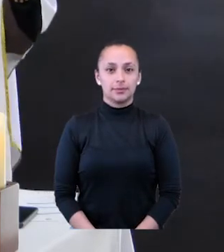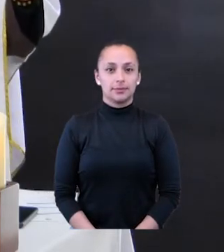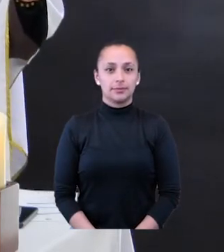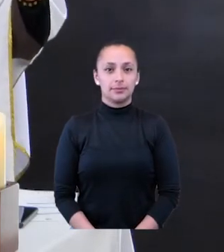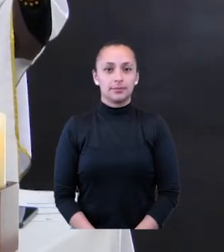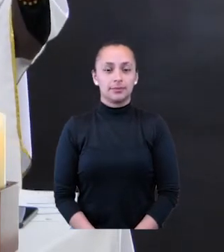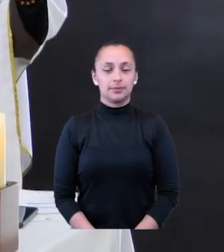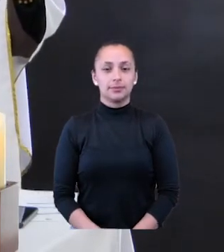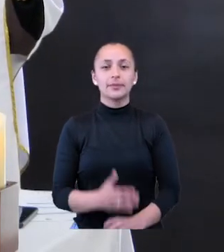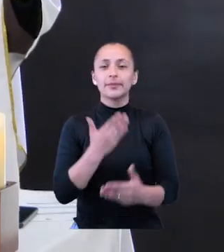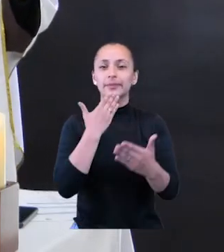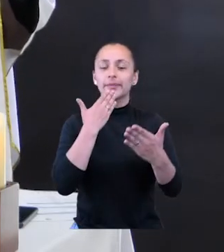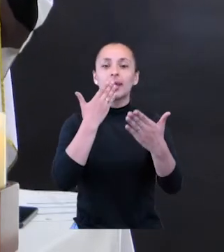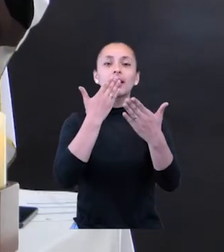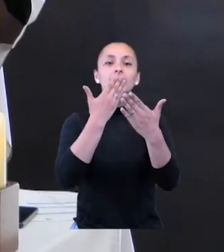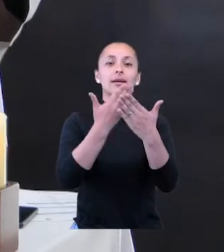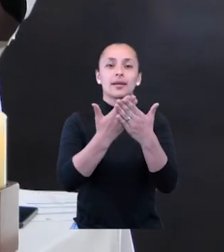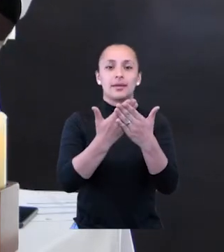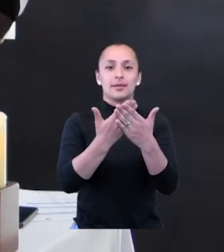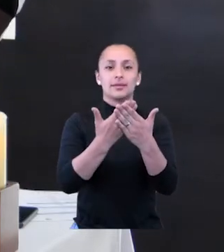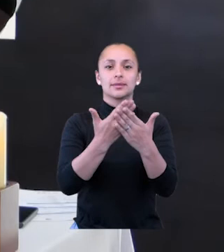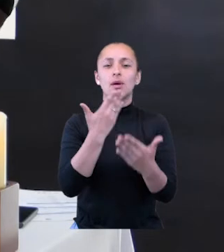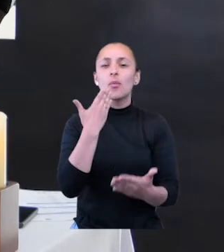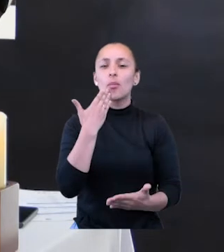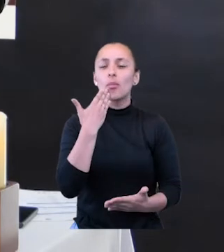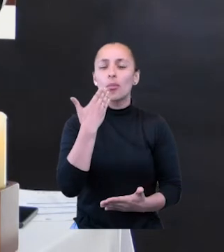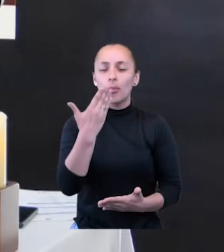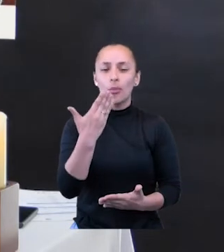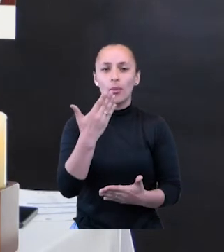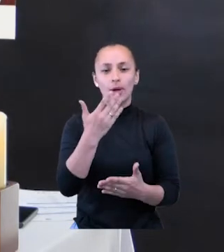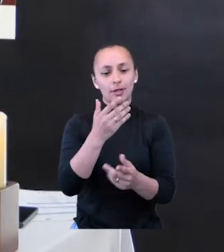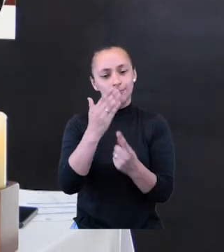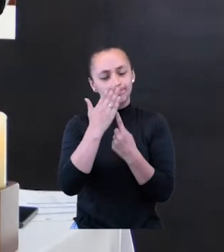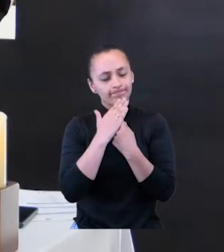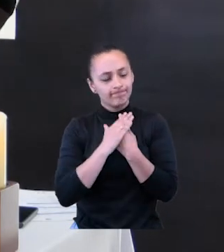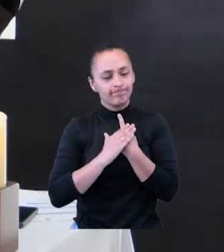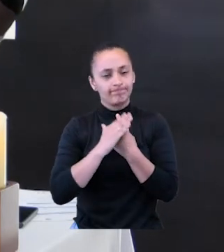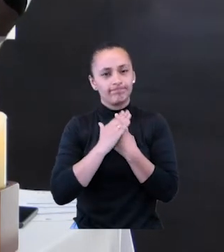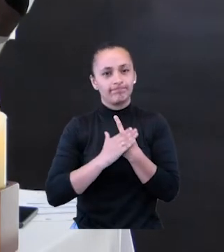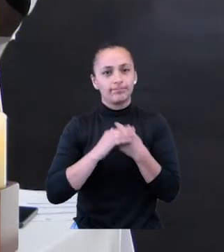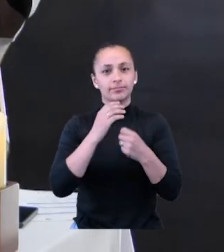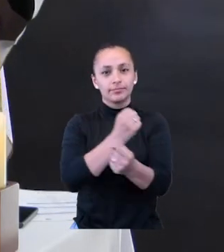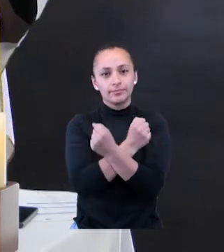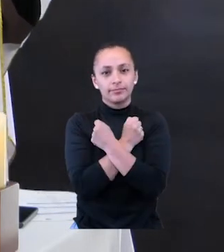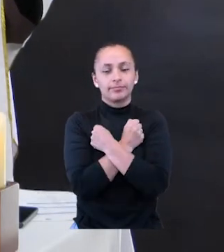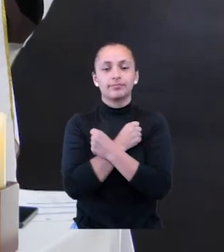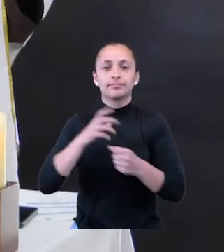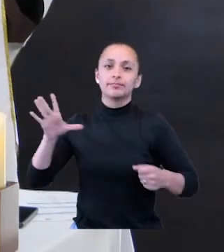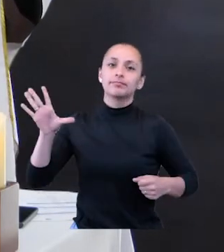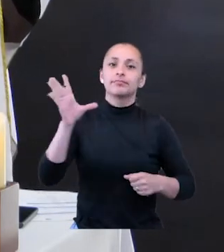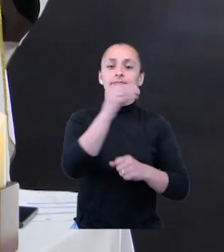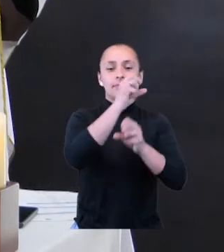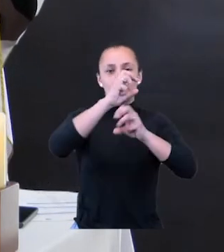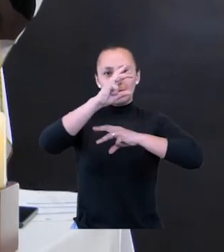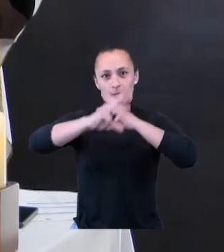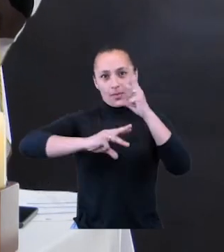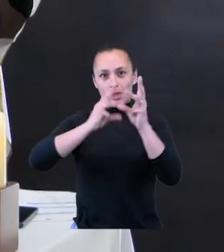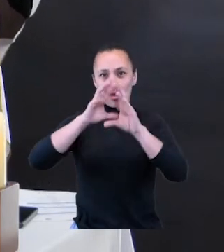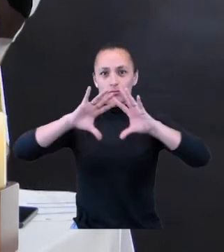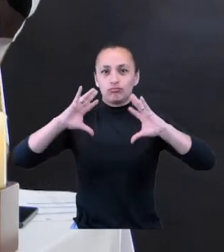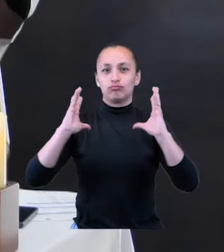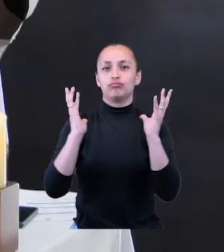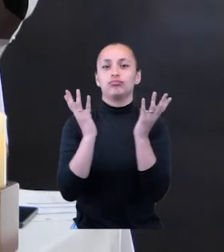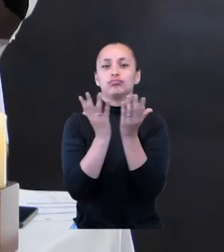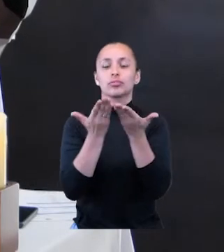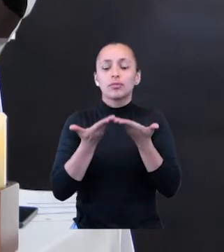te damos gracias padre fiel y lleno de ternura porque tanto amaste al mundo que le has entregado a tu hijo para